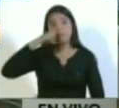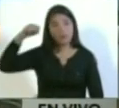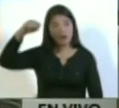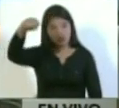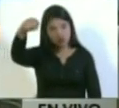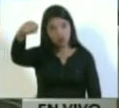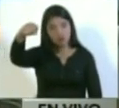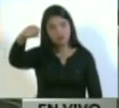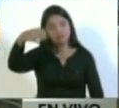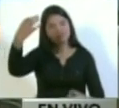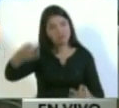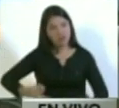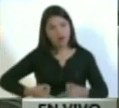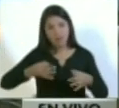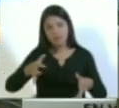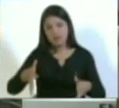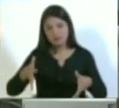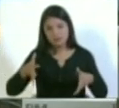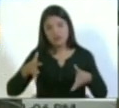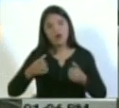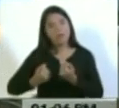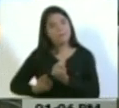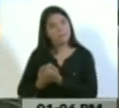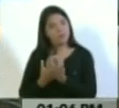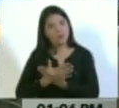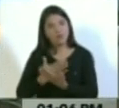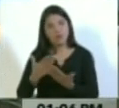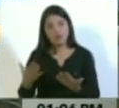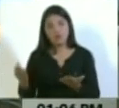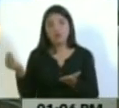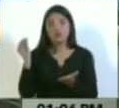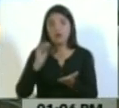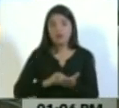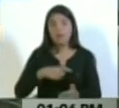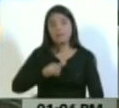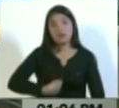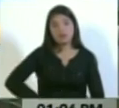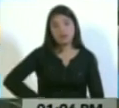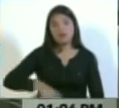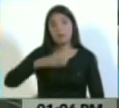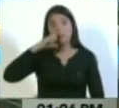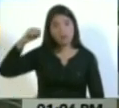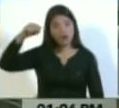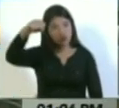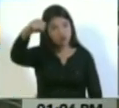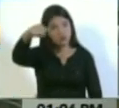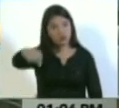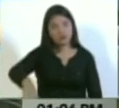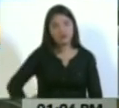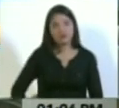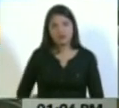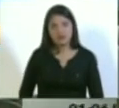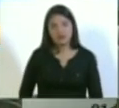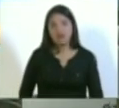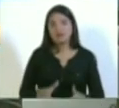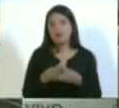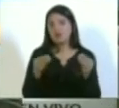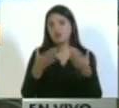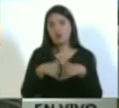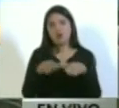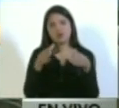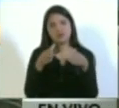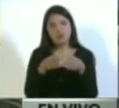Maduro, venciendo y triunfando, y le damos un respaldo nuevamente al señor presidente de la República, Nicolás Maduro Moro, y al gabinete